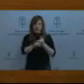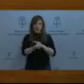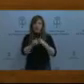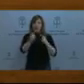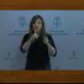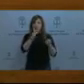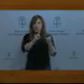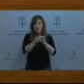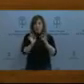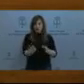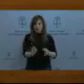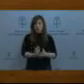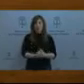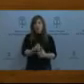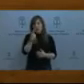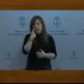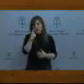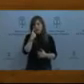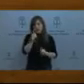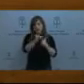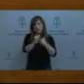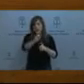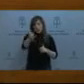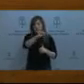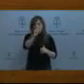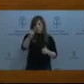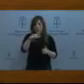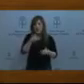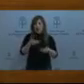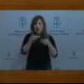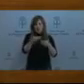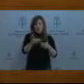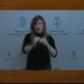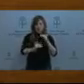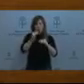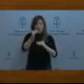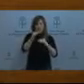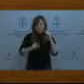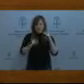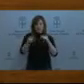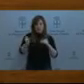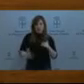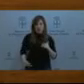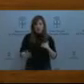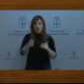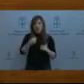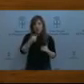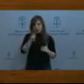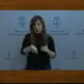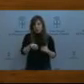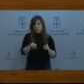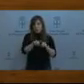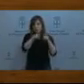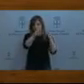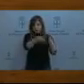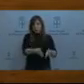Y para mover todo eso, verá, hay otras formas también de ayudar a superar esa desigualdad salarial. Y yo también, como usted,